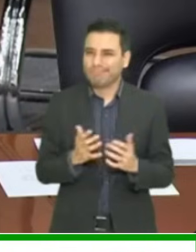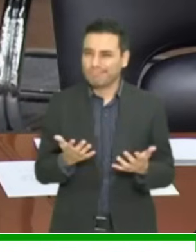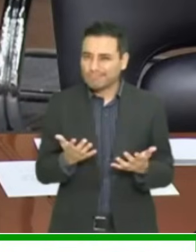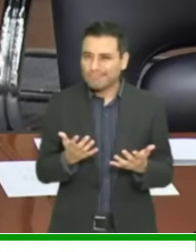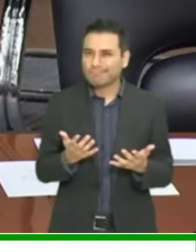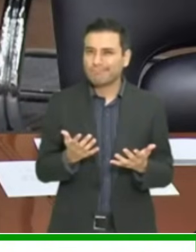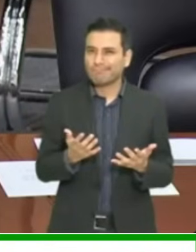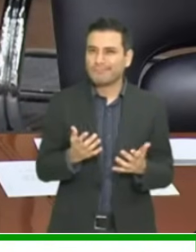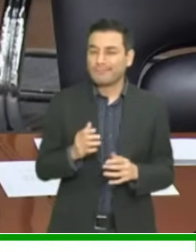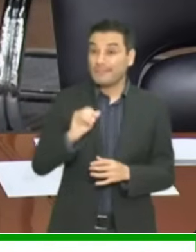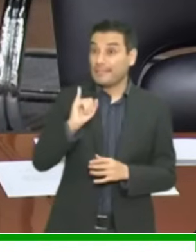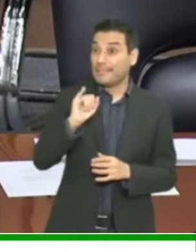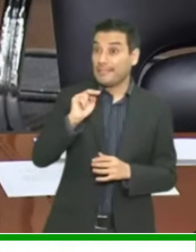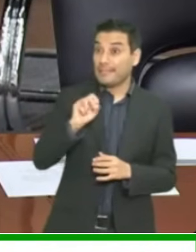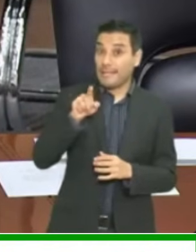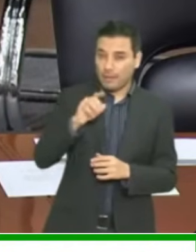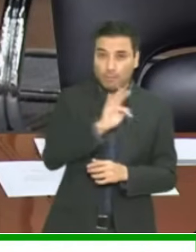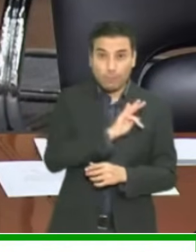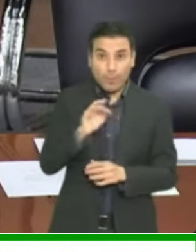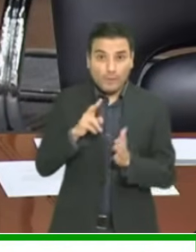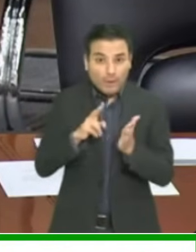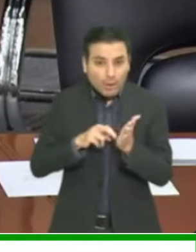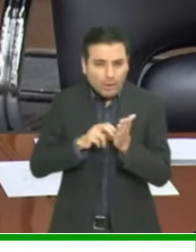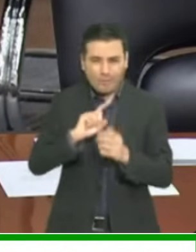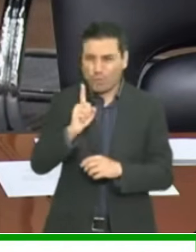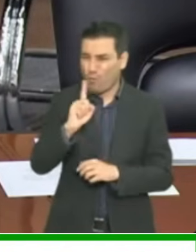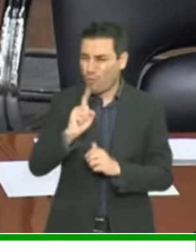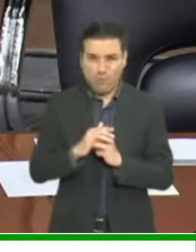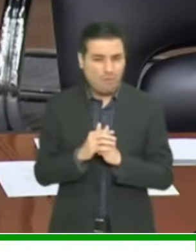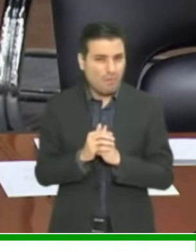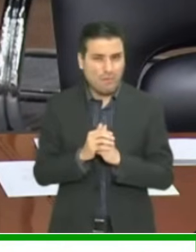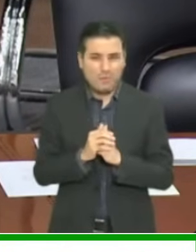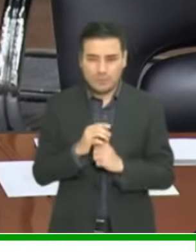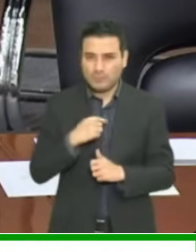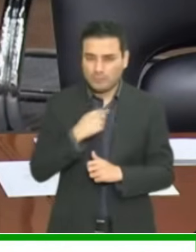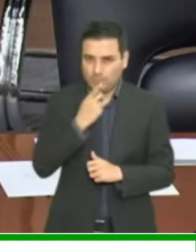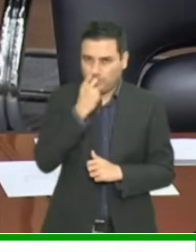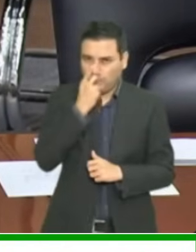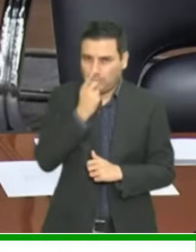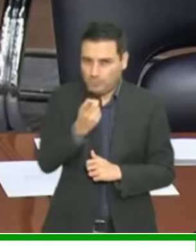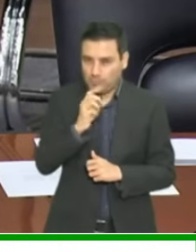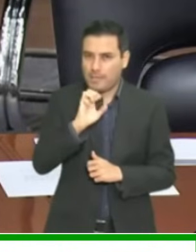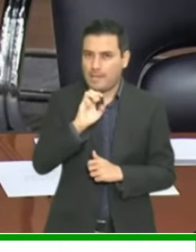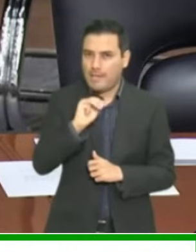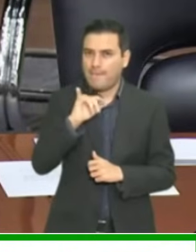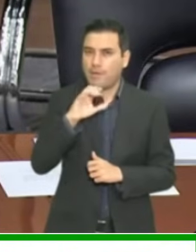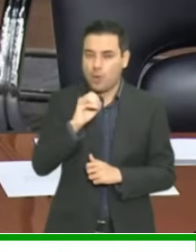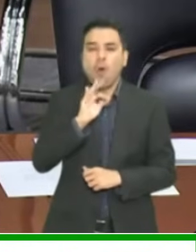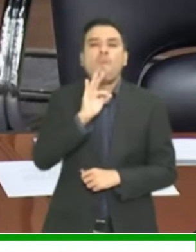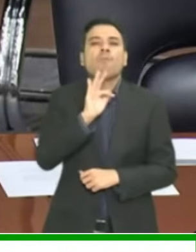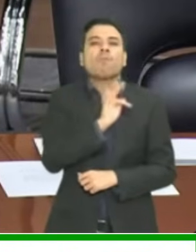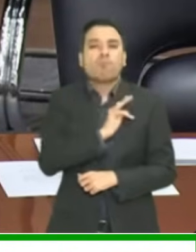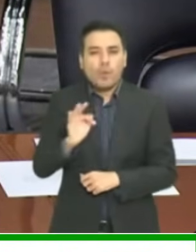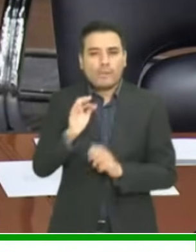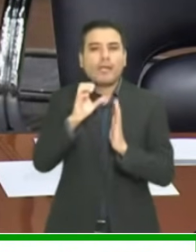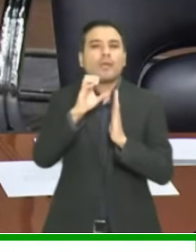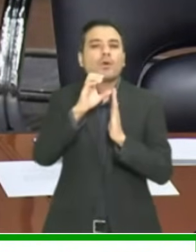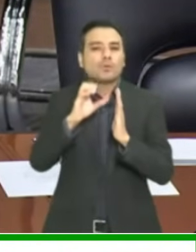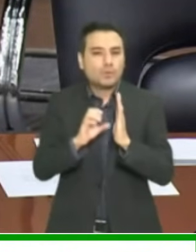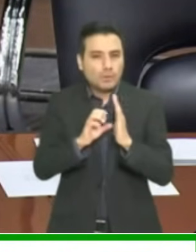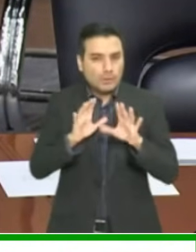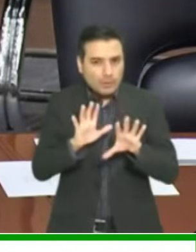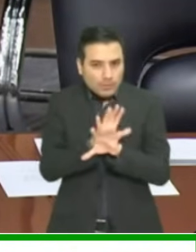parte de la autoridad administrativa, en este caso el INE. Se podría corregir, y se lo comento a mi amigo Emilio Suárez, con una reforma constitucional que habrá que